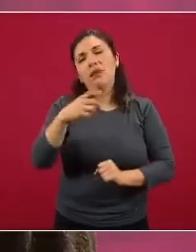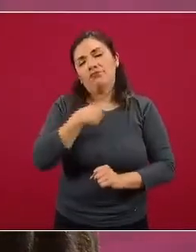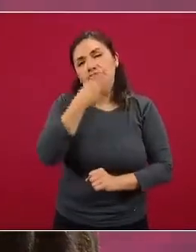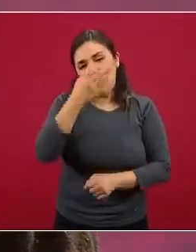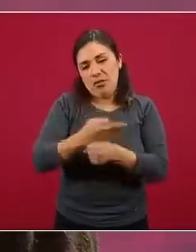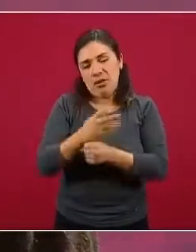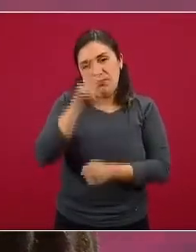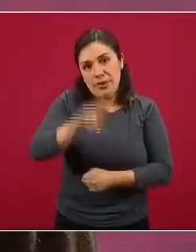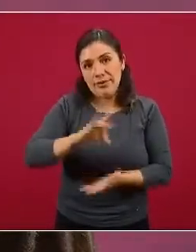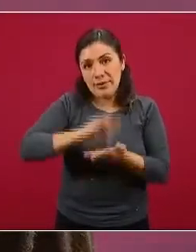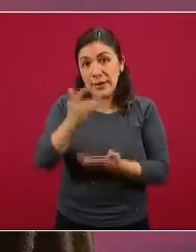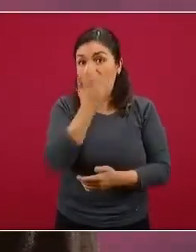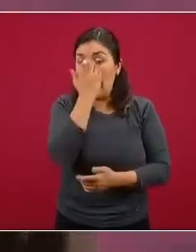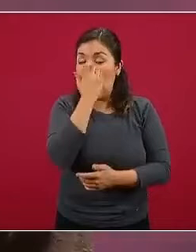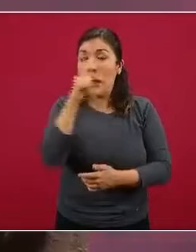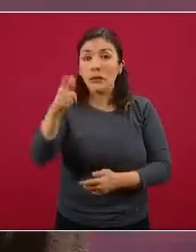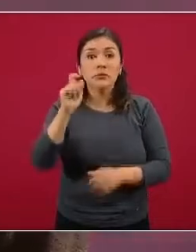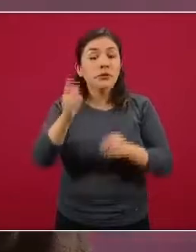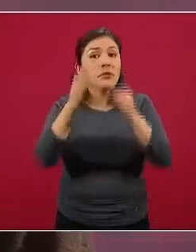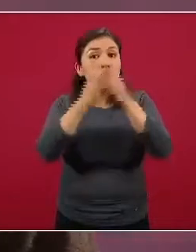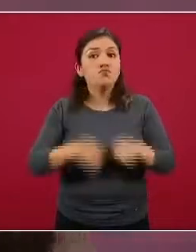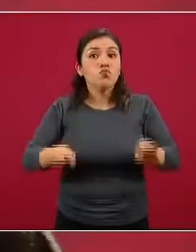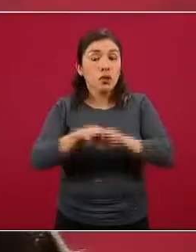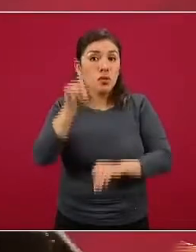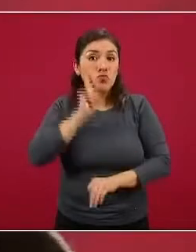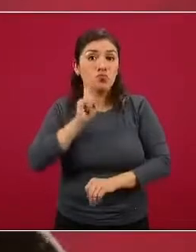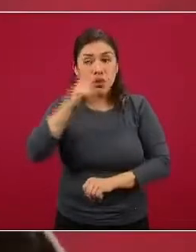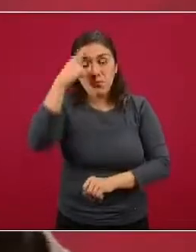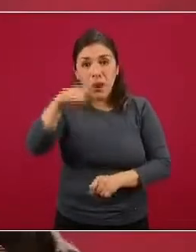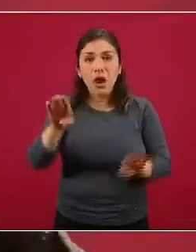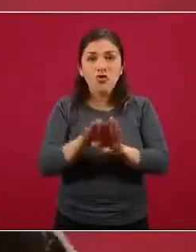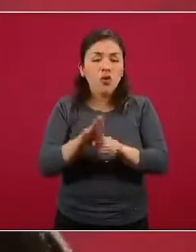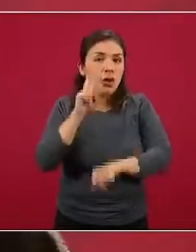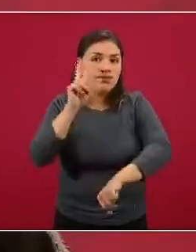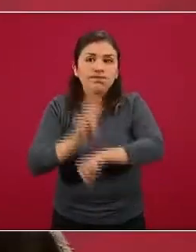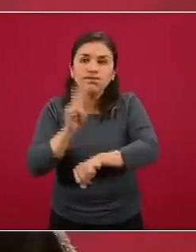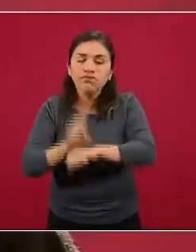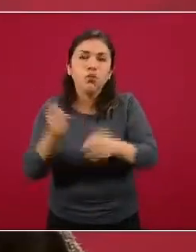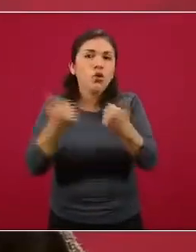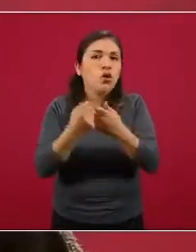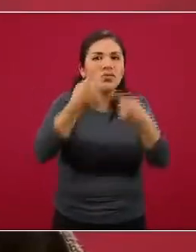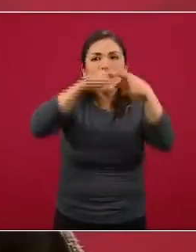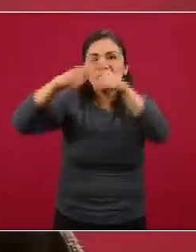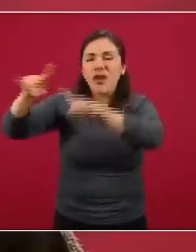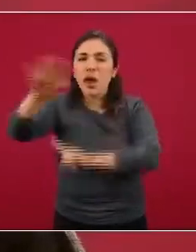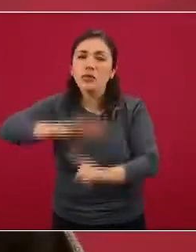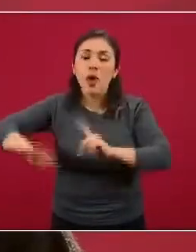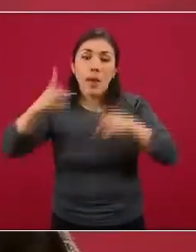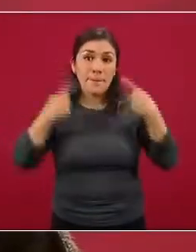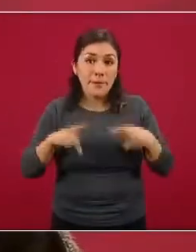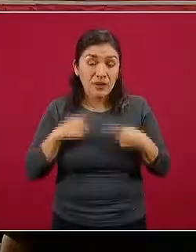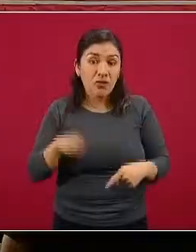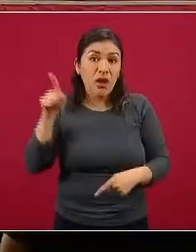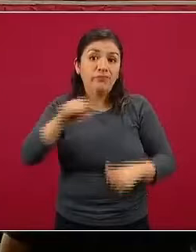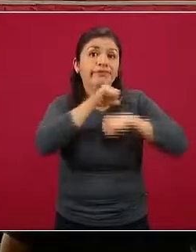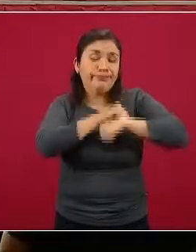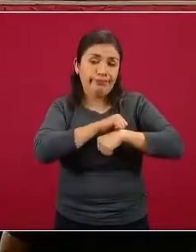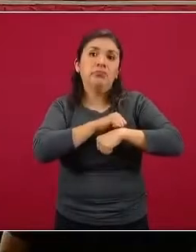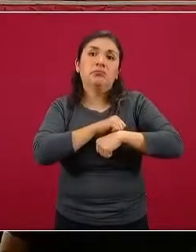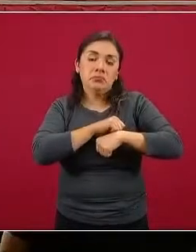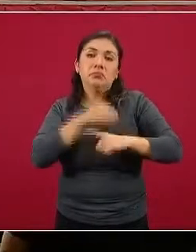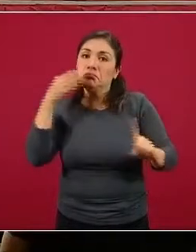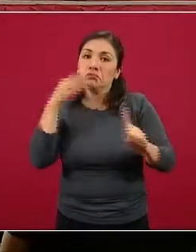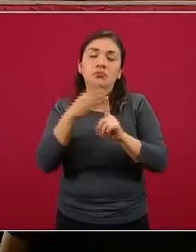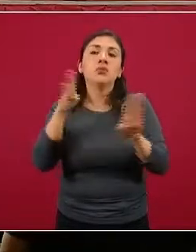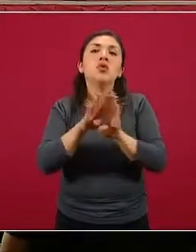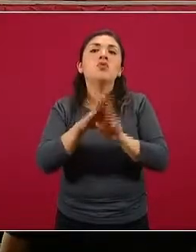agradecerle públicamente. Ella ha jugado un papel clave también en la coordinación con el resto de la sociedad y tiene atribuciones